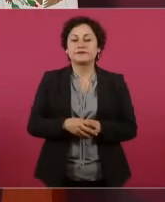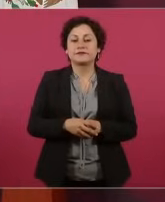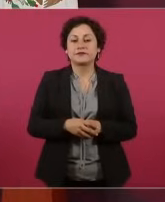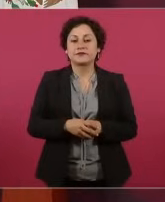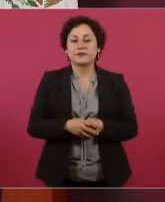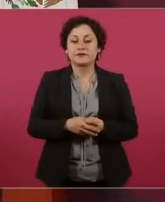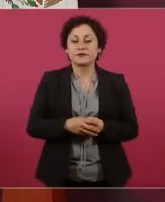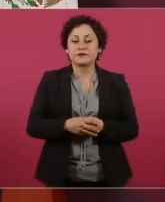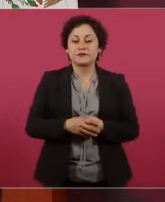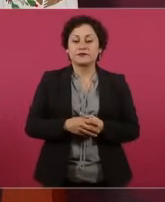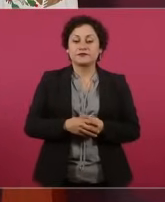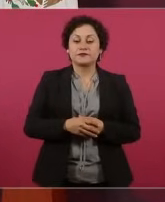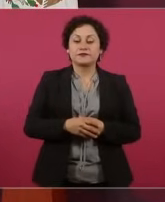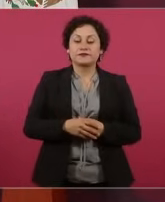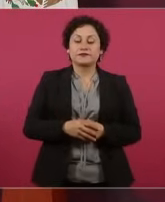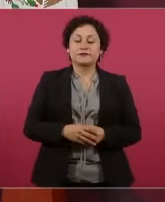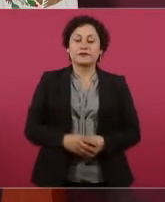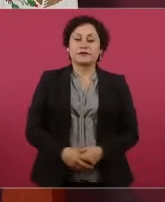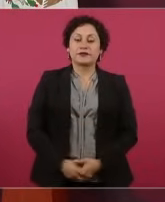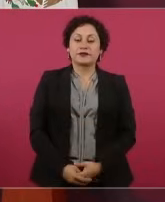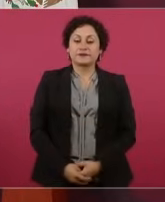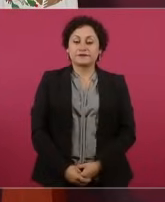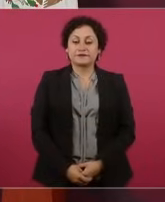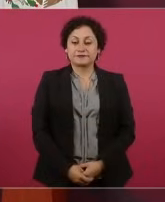los militantes.